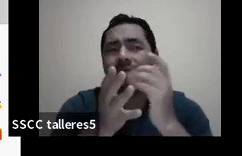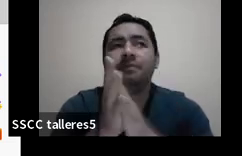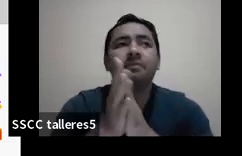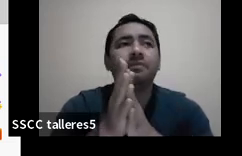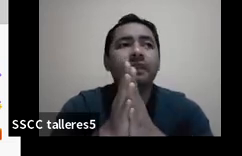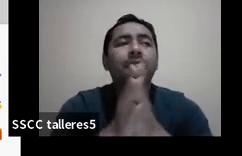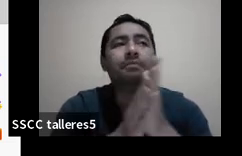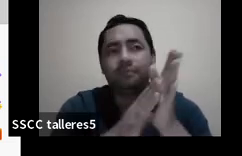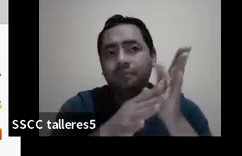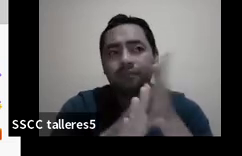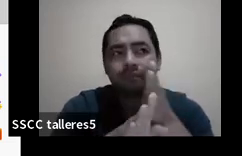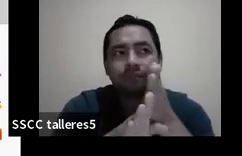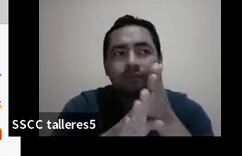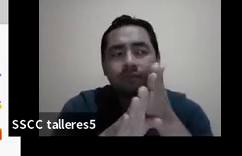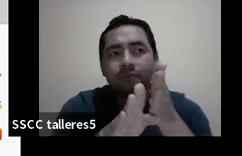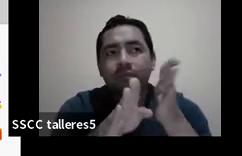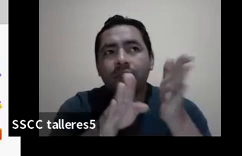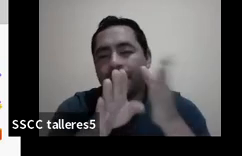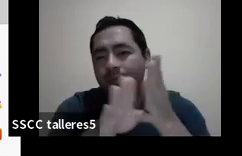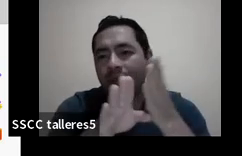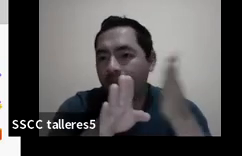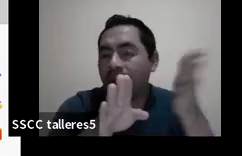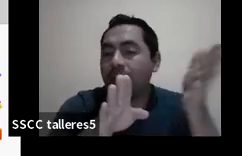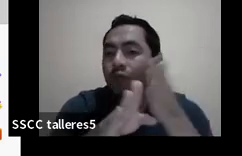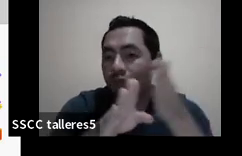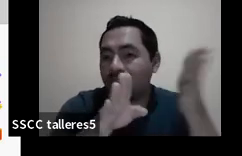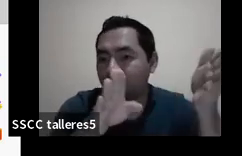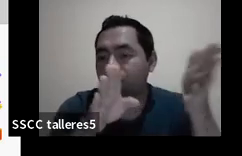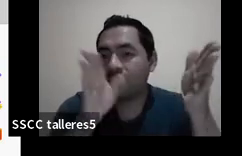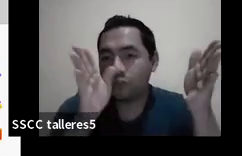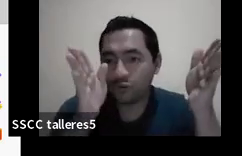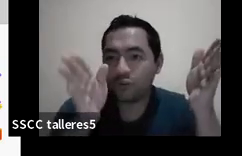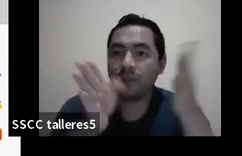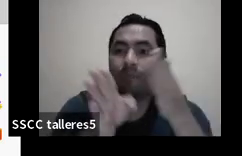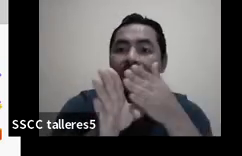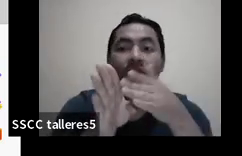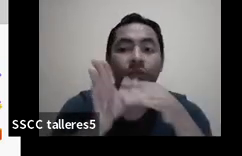¿Cómo así? Ya. A